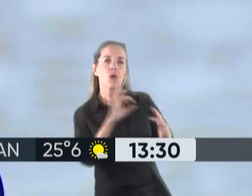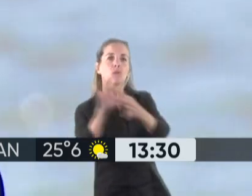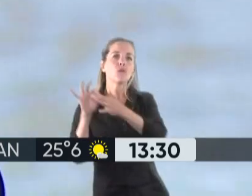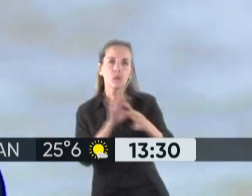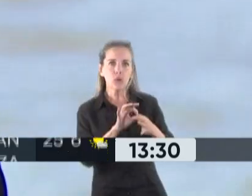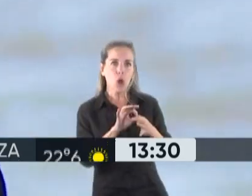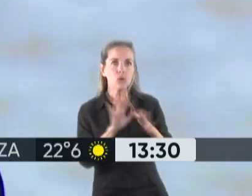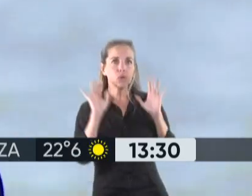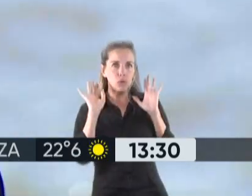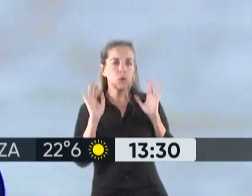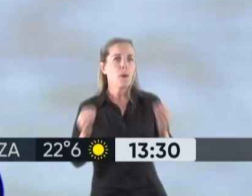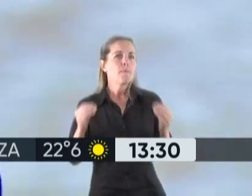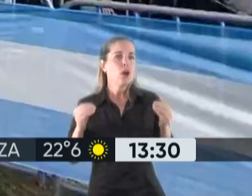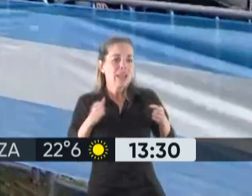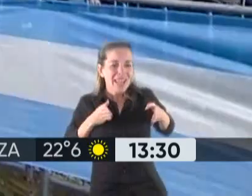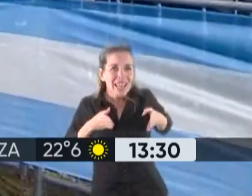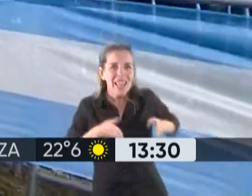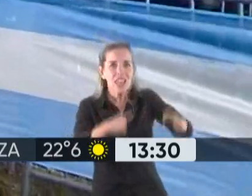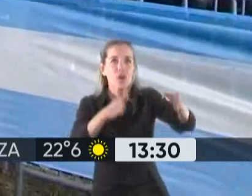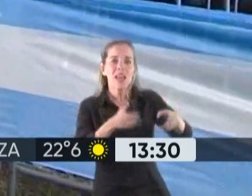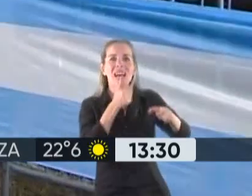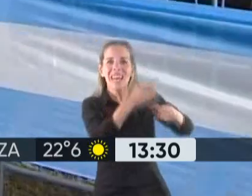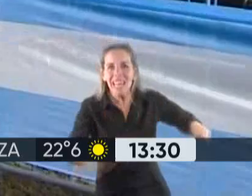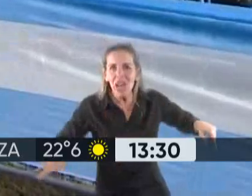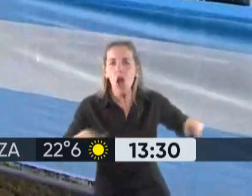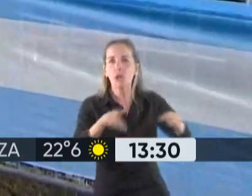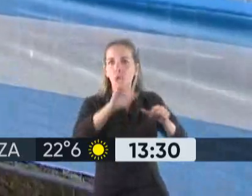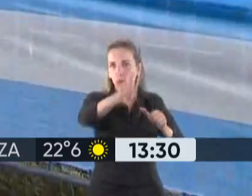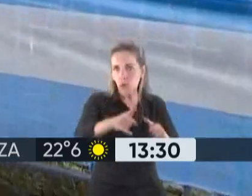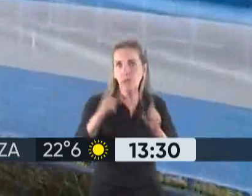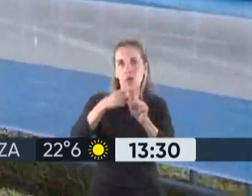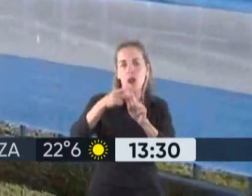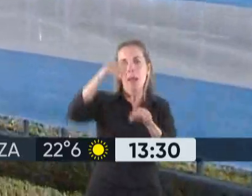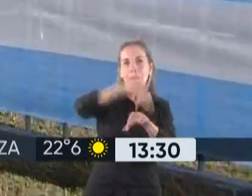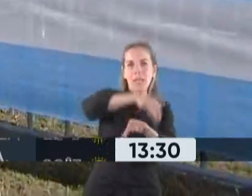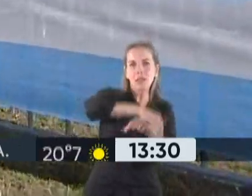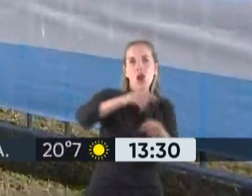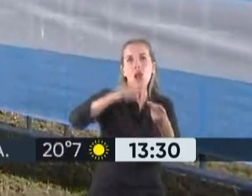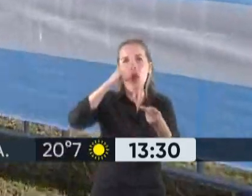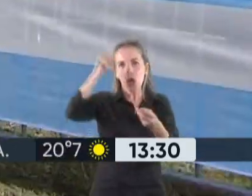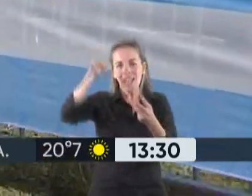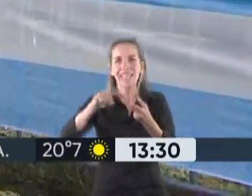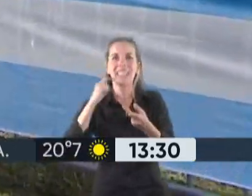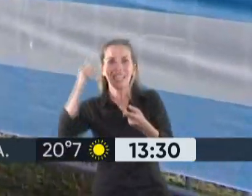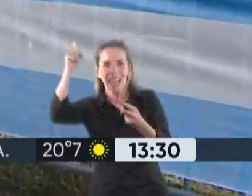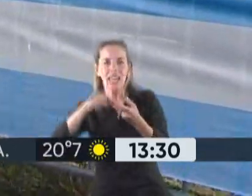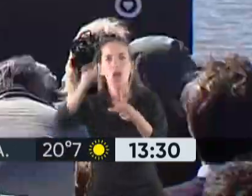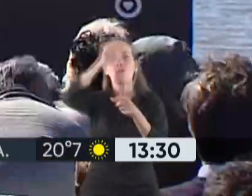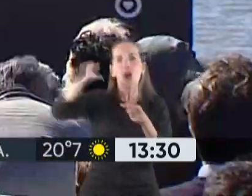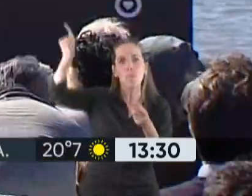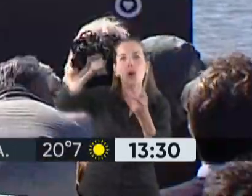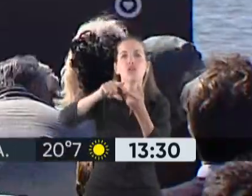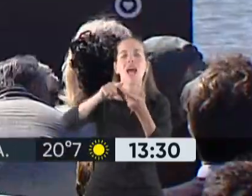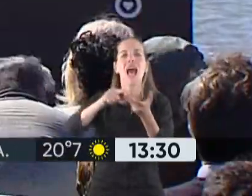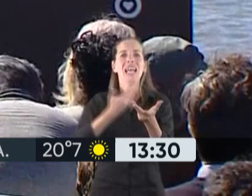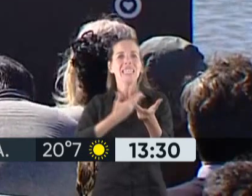Porque finalmente la hidrovía pasa por Misiones, pasa por Corrientes, pasa por Entre Ríos, pasa por Formosa, pasa